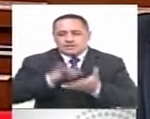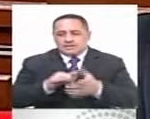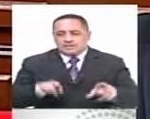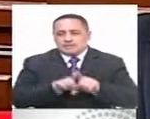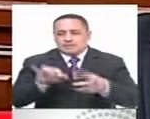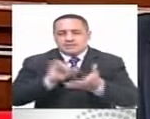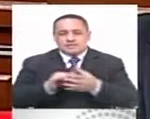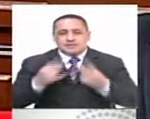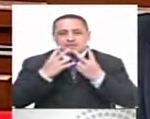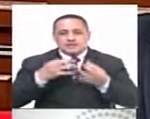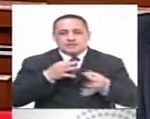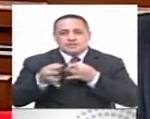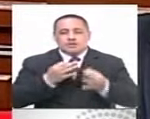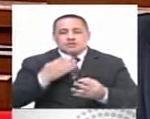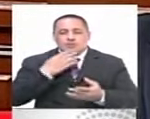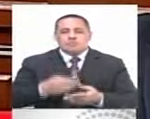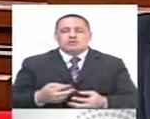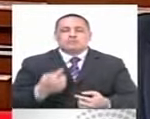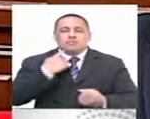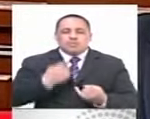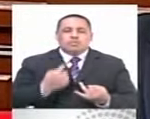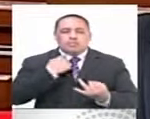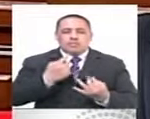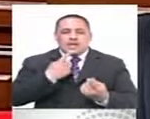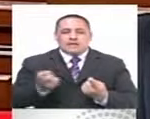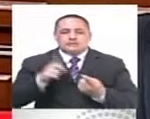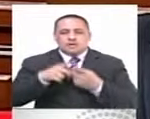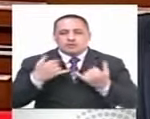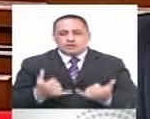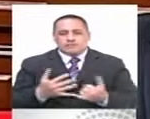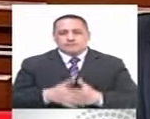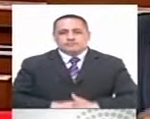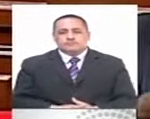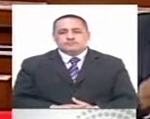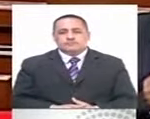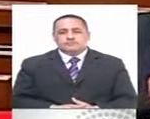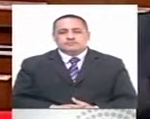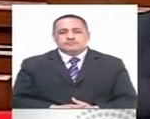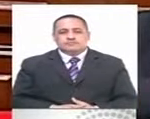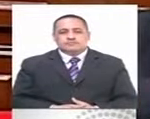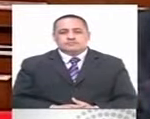de sus actos las venimos pagando hasta el día.